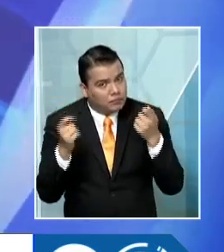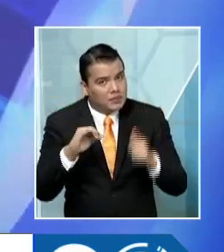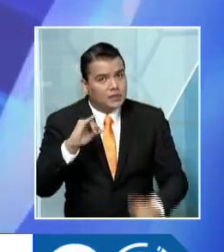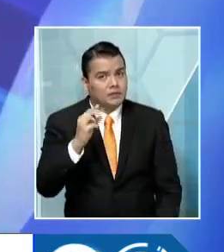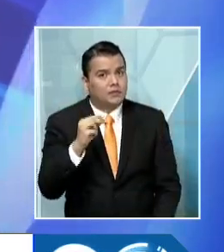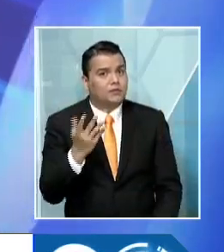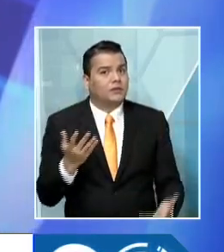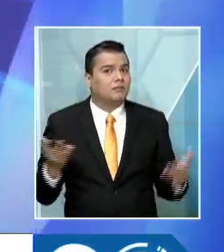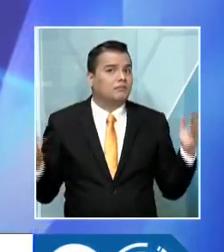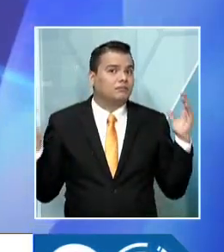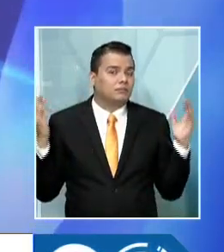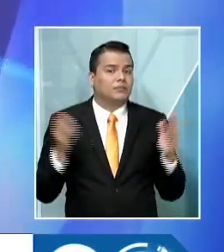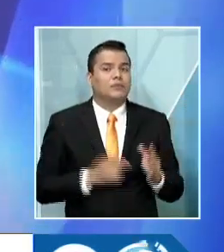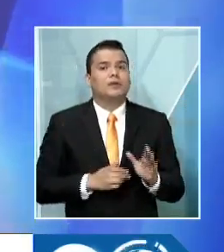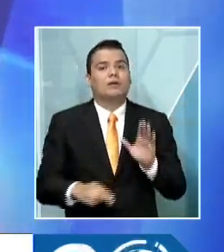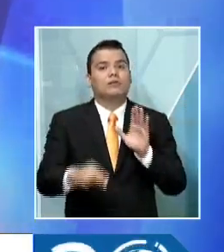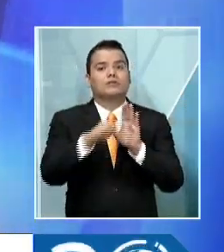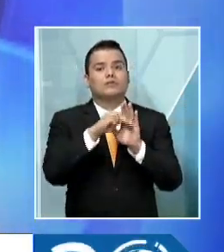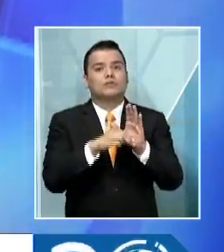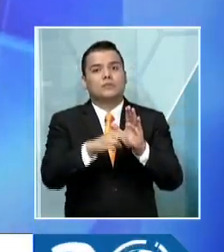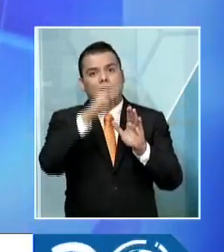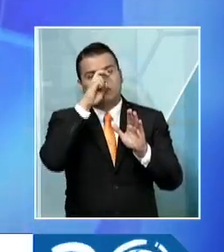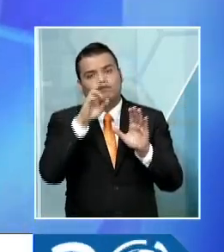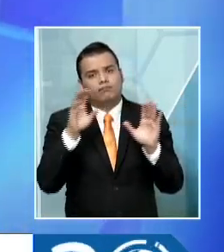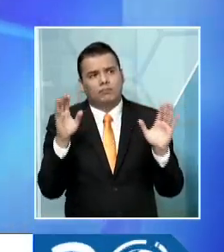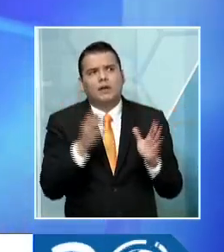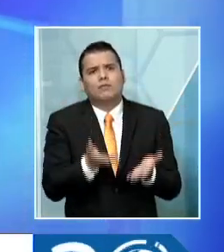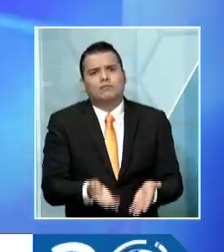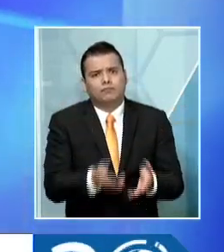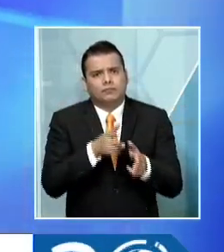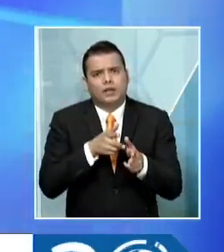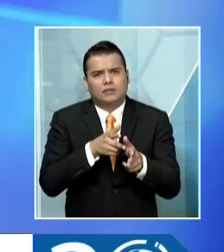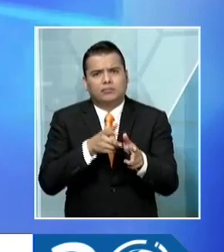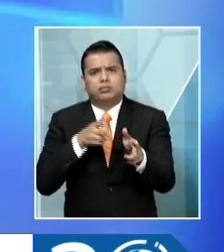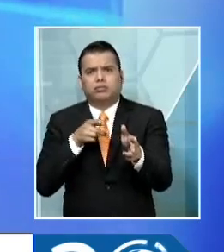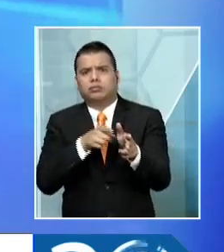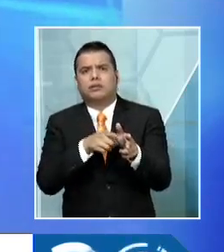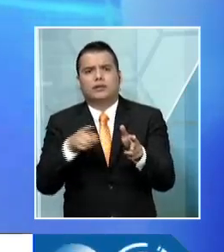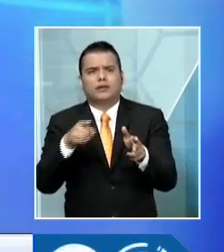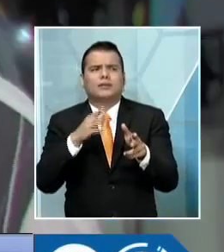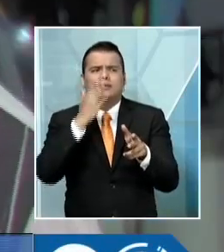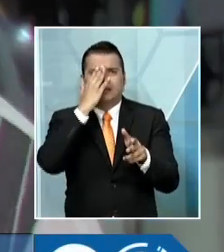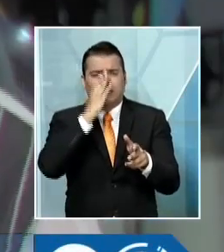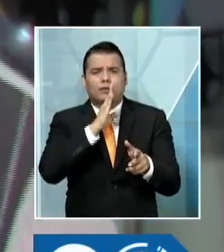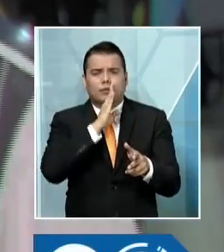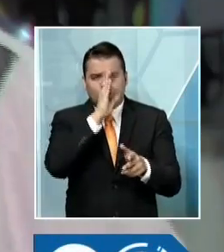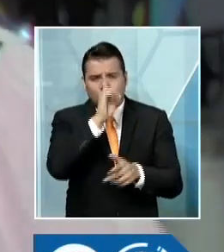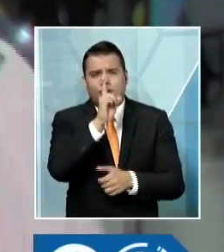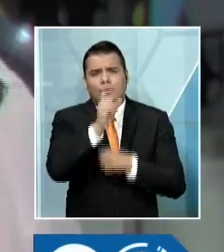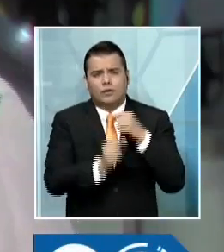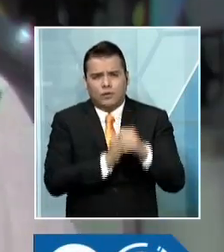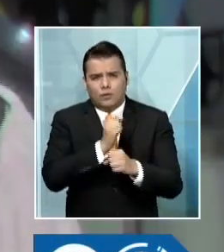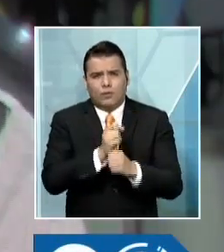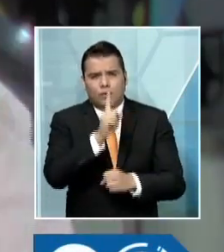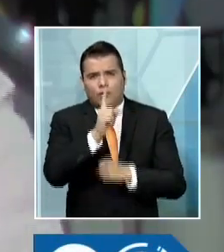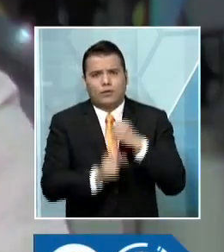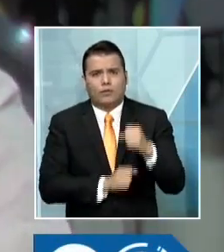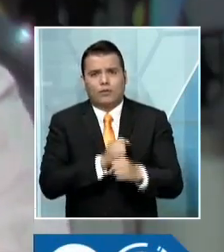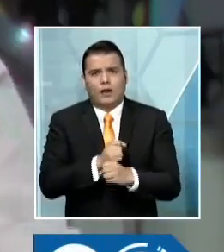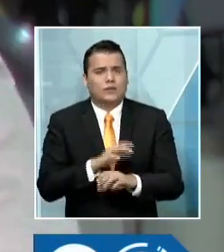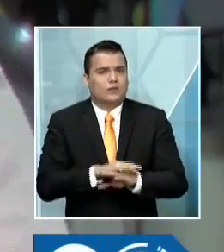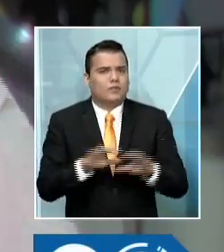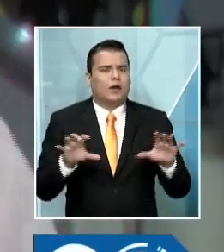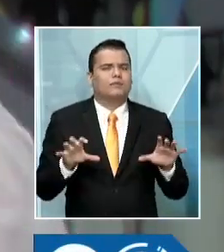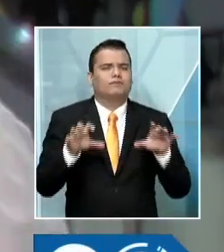tomar medidas de contención, por ejemplo, con el tema de las caravanas de los motociclistas, porque en Cali es histórico que es como un acto de masculinidad y machismo